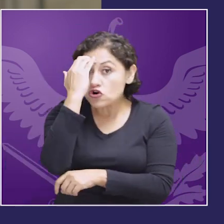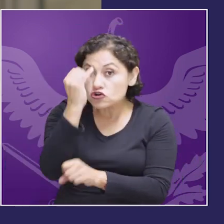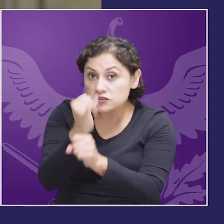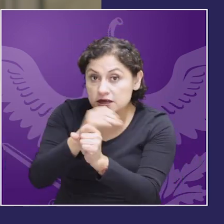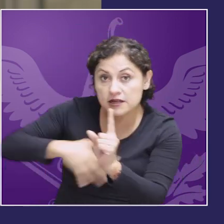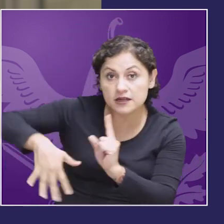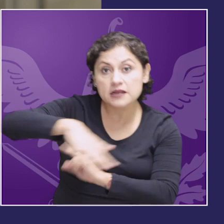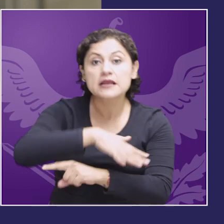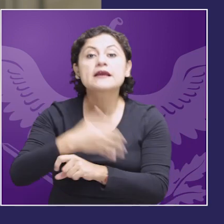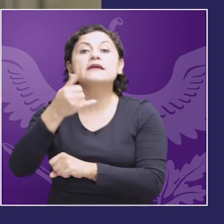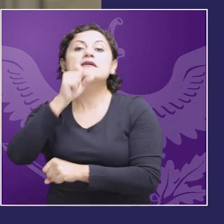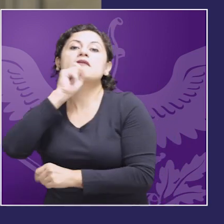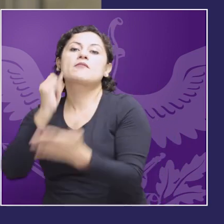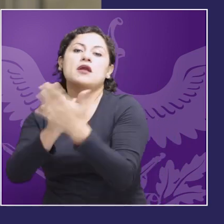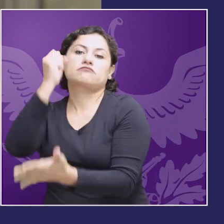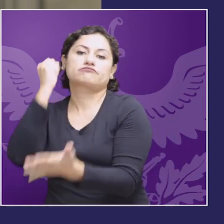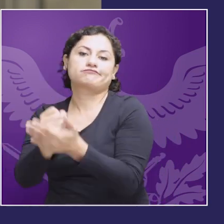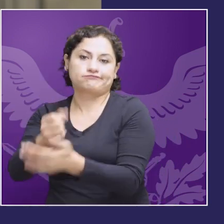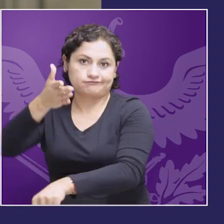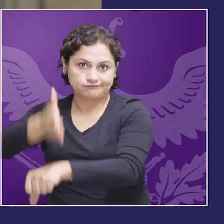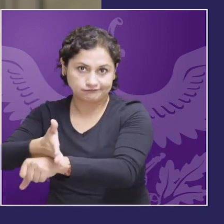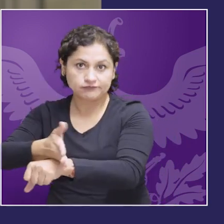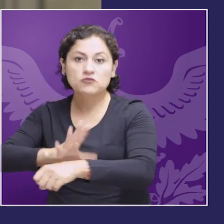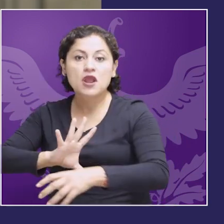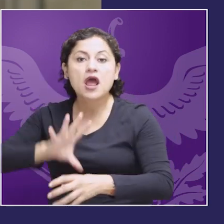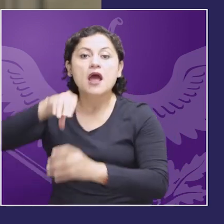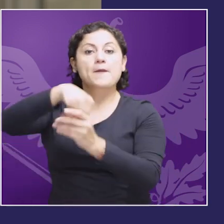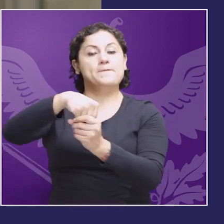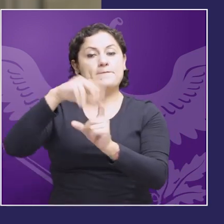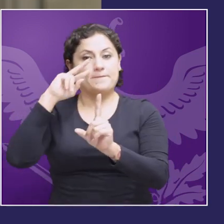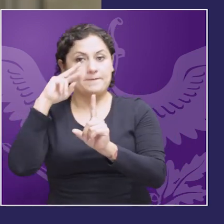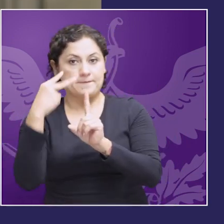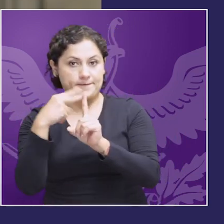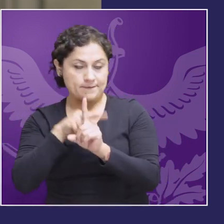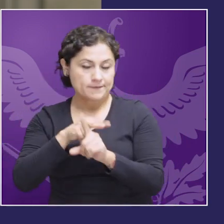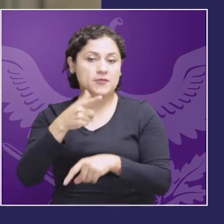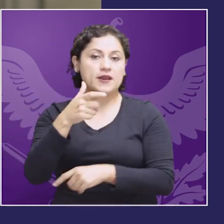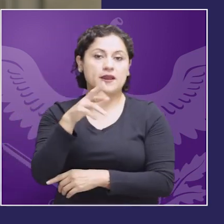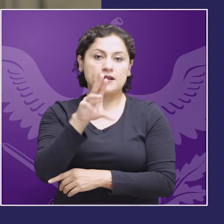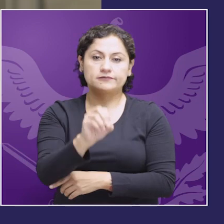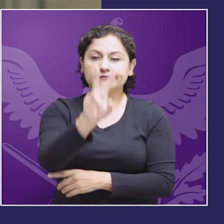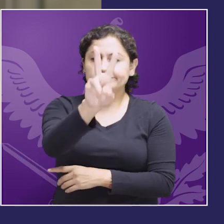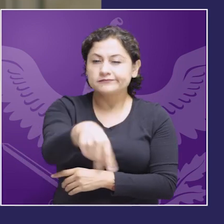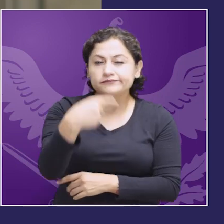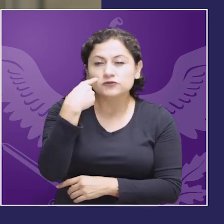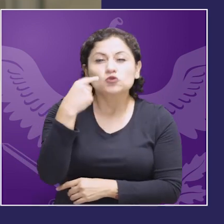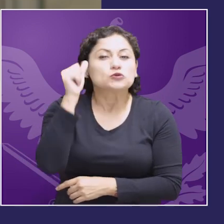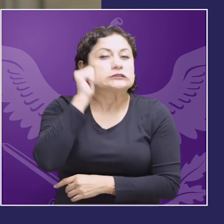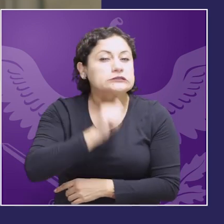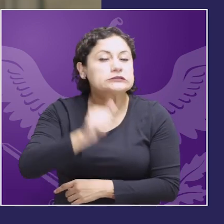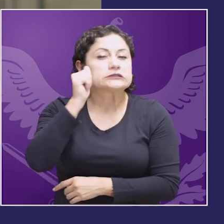de violencia de género. En ese sentido, yo siempre digo una cosa que me parece como